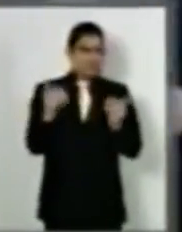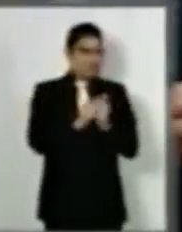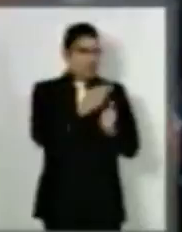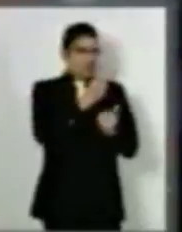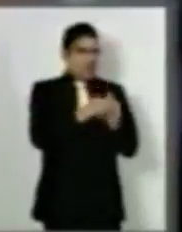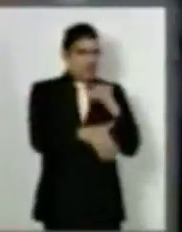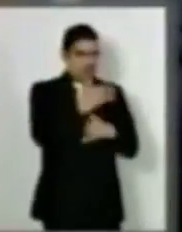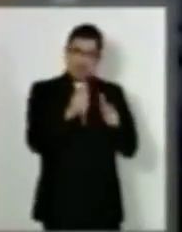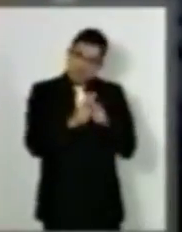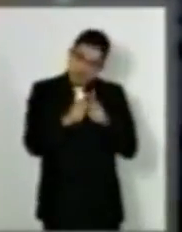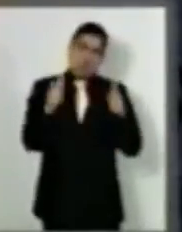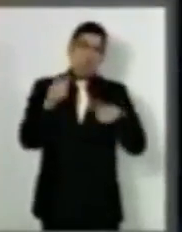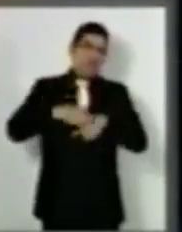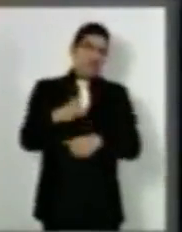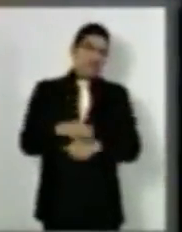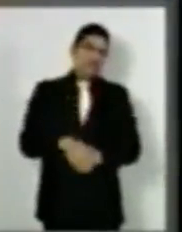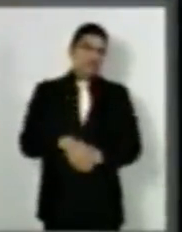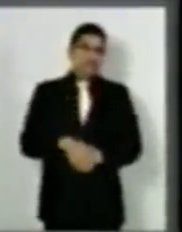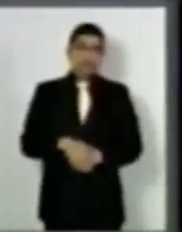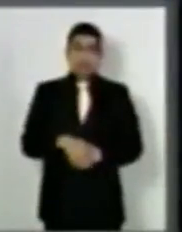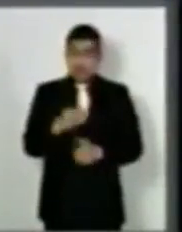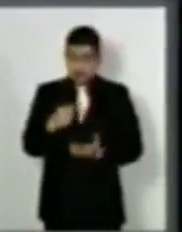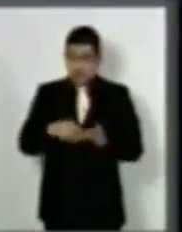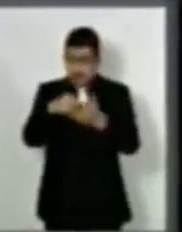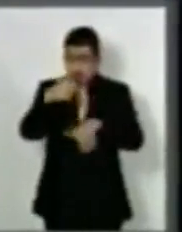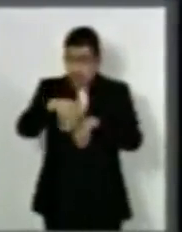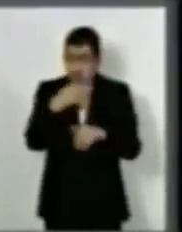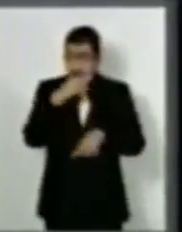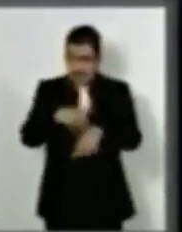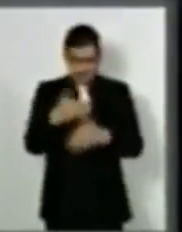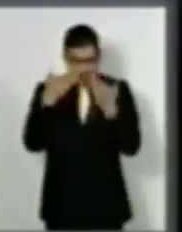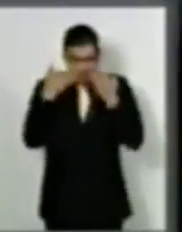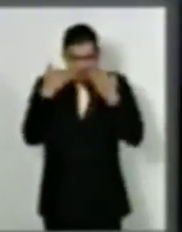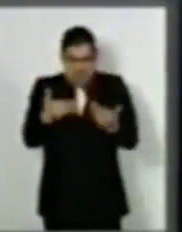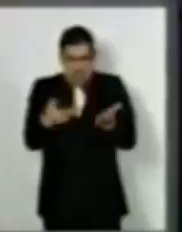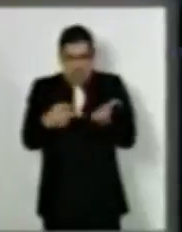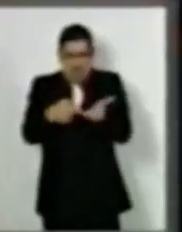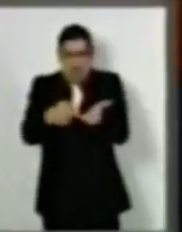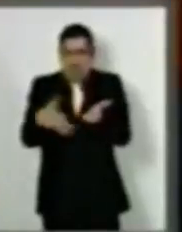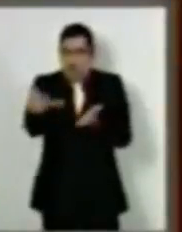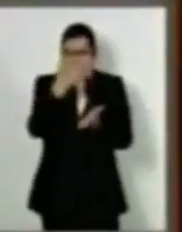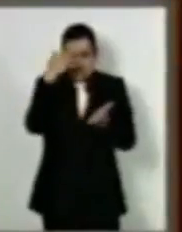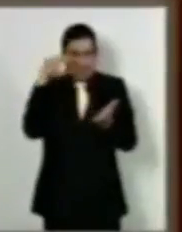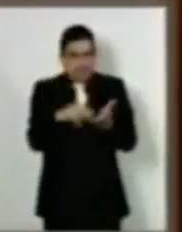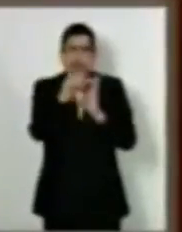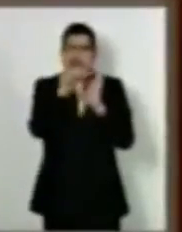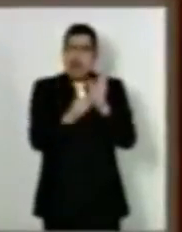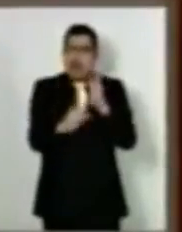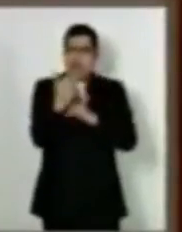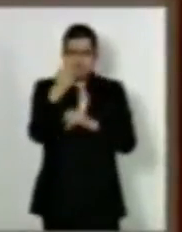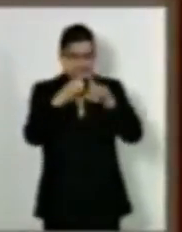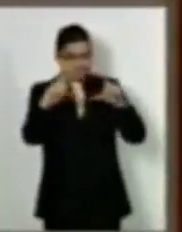el 2015. Los datos mencionados hablan por sí mismos. Por lo que respecta al artículo